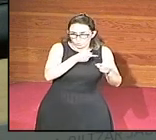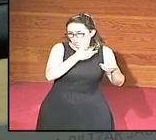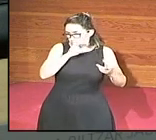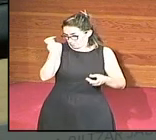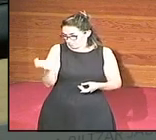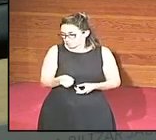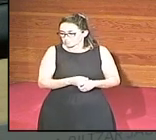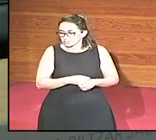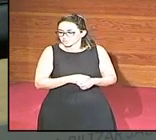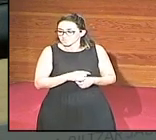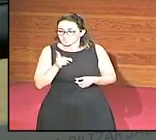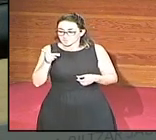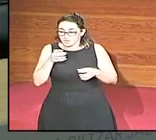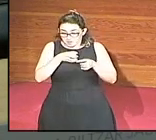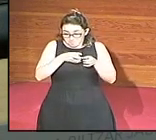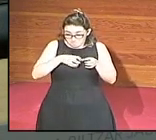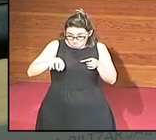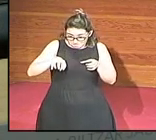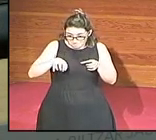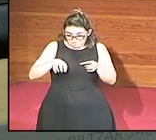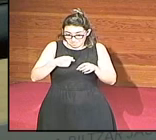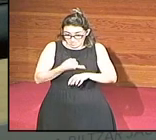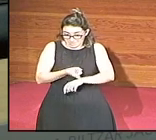Y obviamente pues esto ha generado